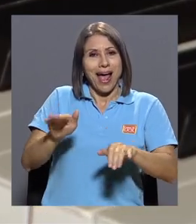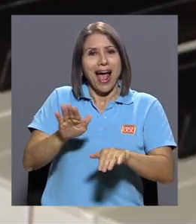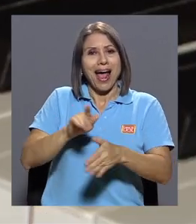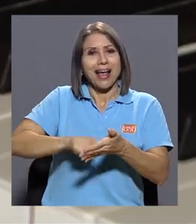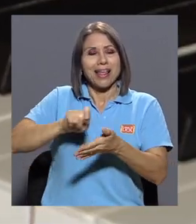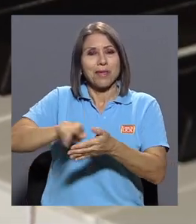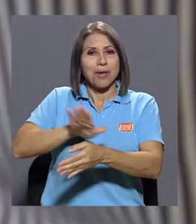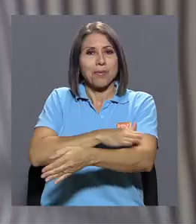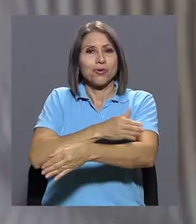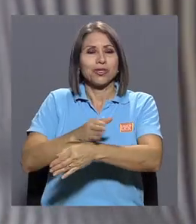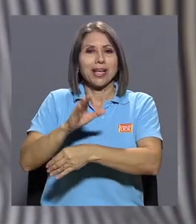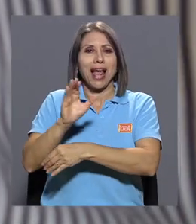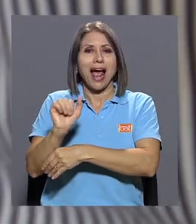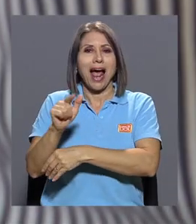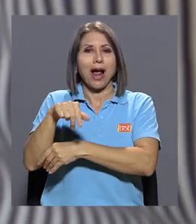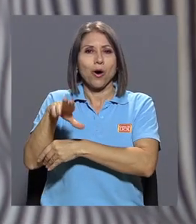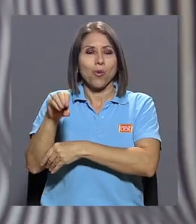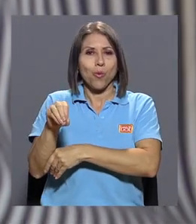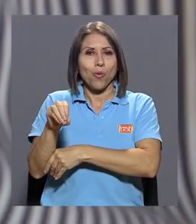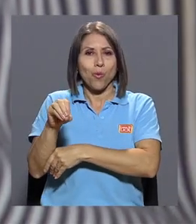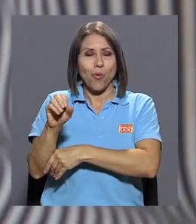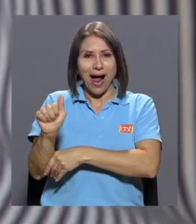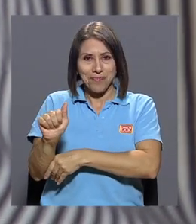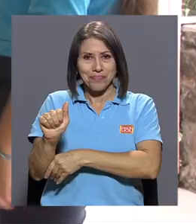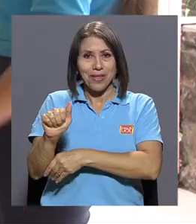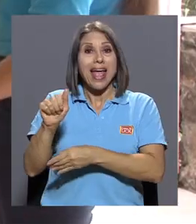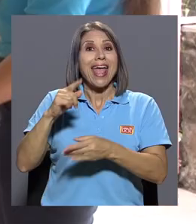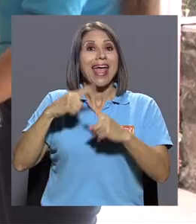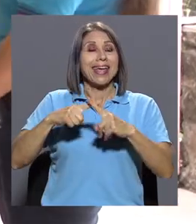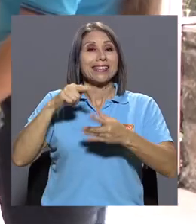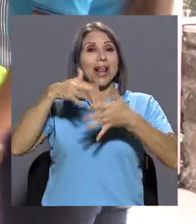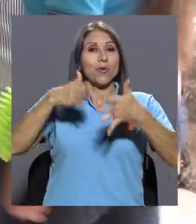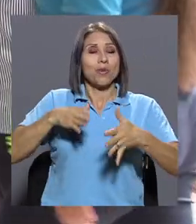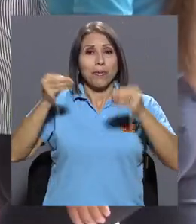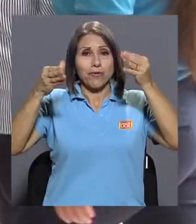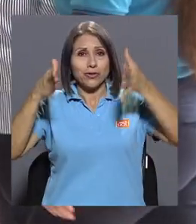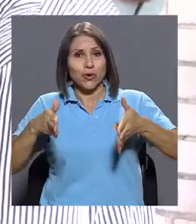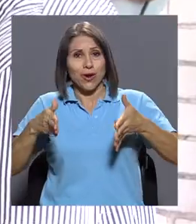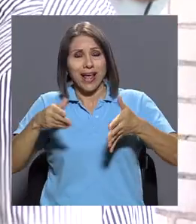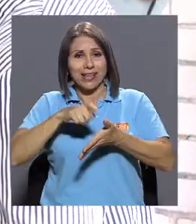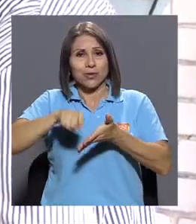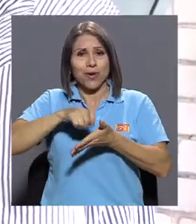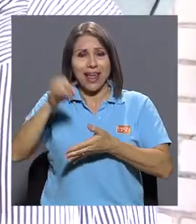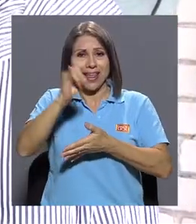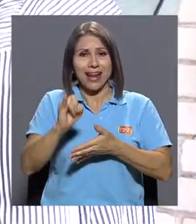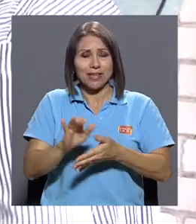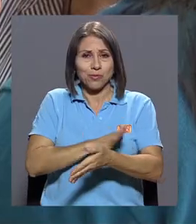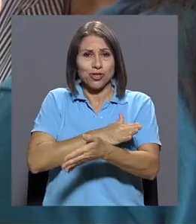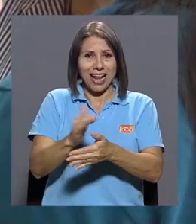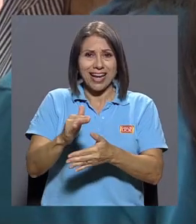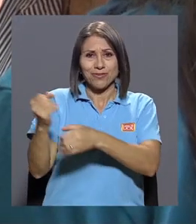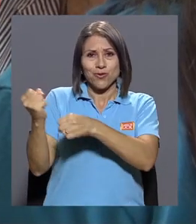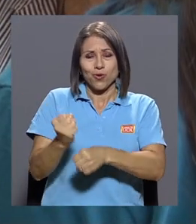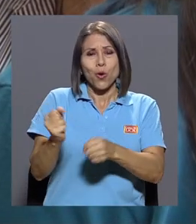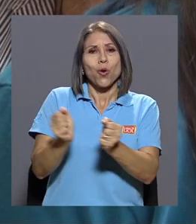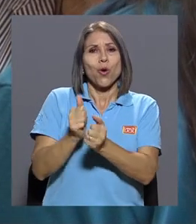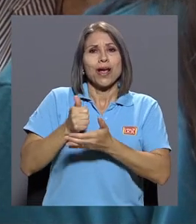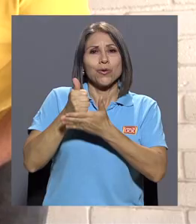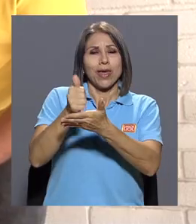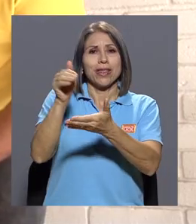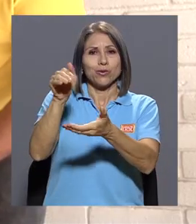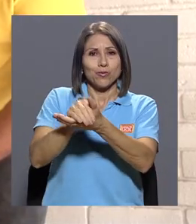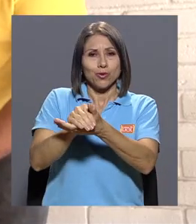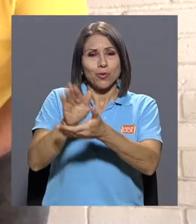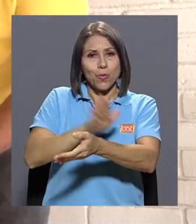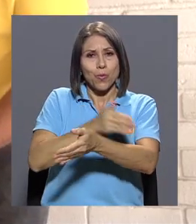Aqua, fundada por una exalumna y profesora de la Escuela de Artes Musicales, con ayuda de su familia y su esposo, el reconocido músico